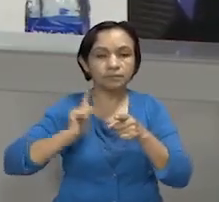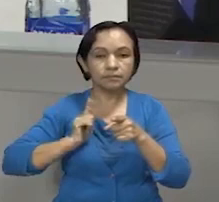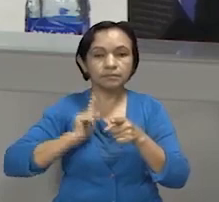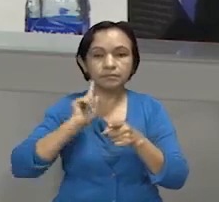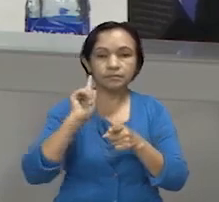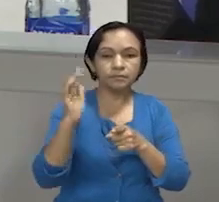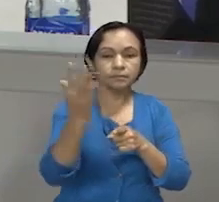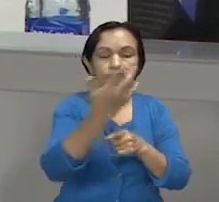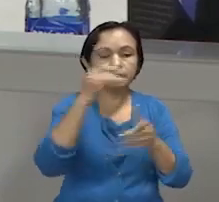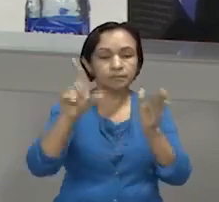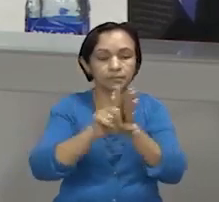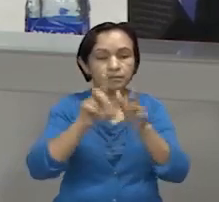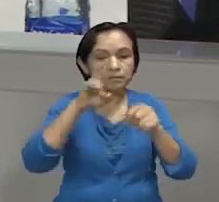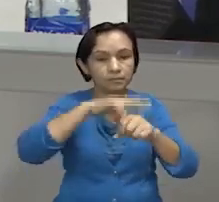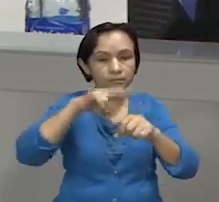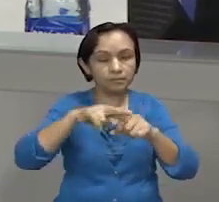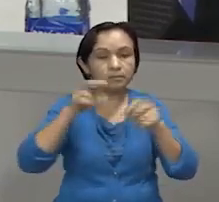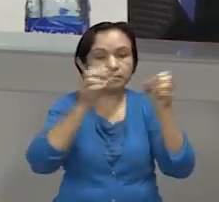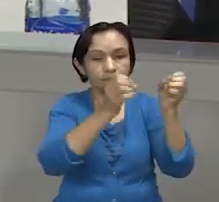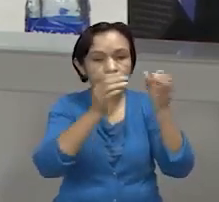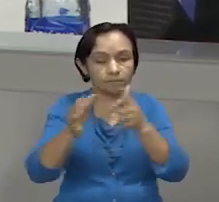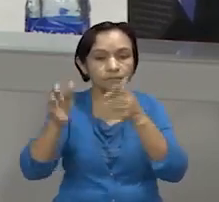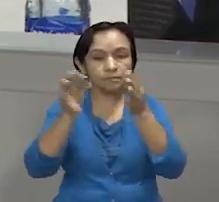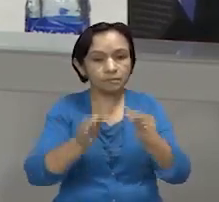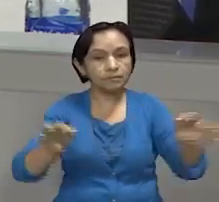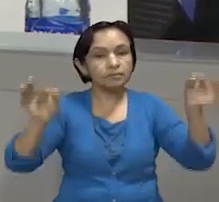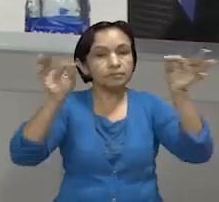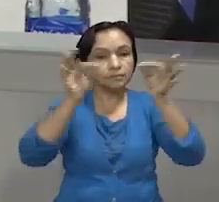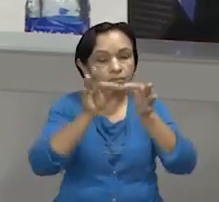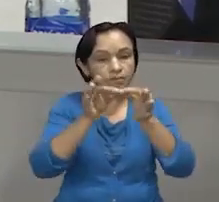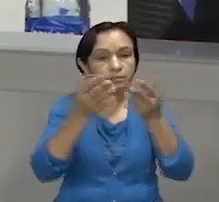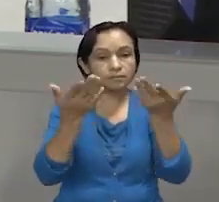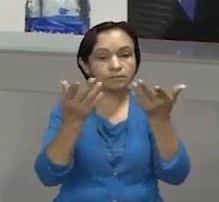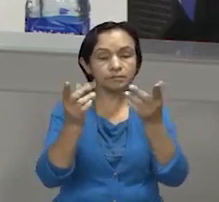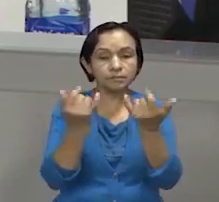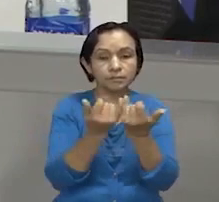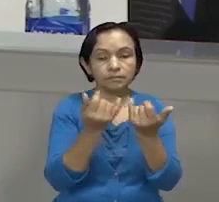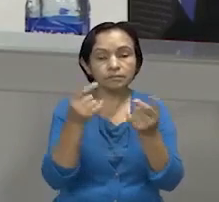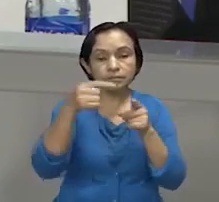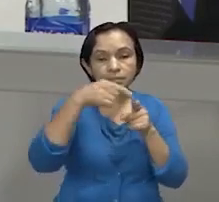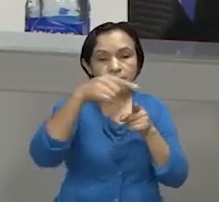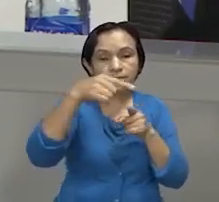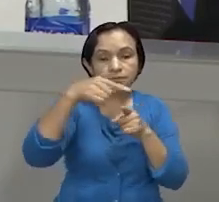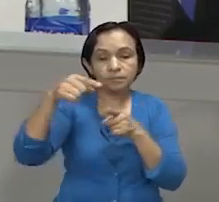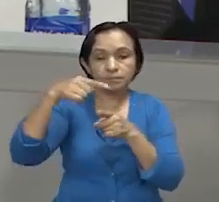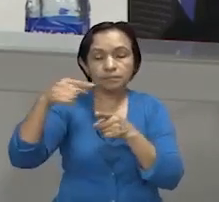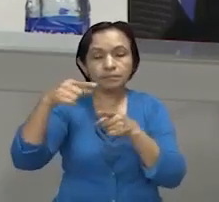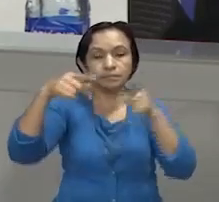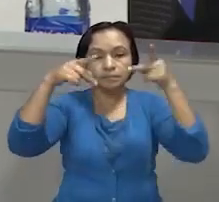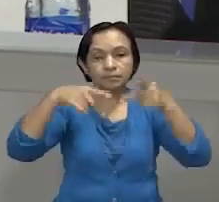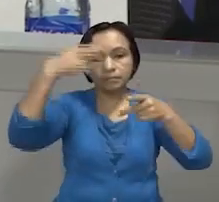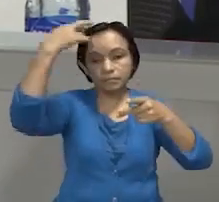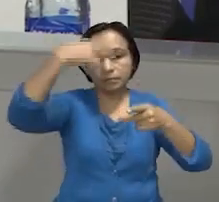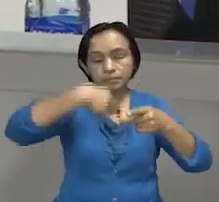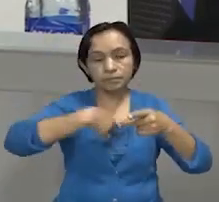todas las normas jurídicas que regulan la organización, funcionamiento y competencia de los municipios y de sus